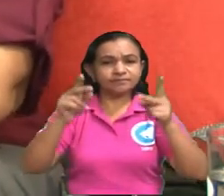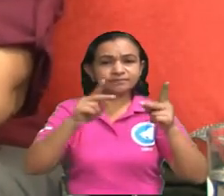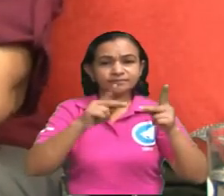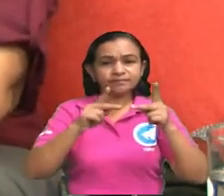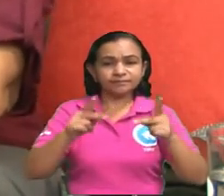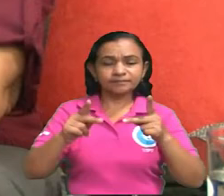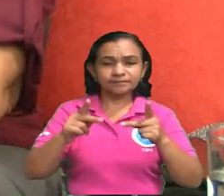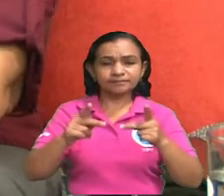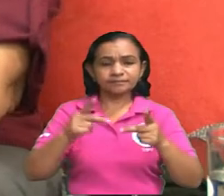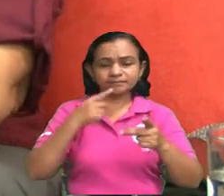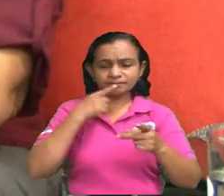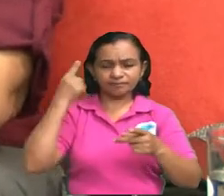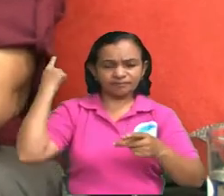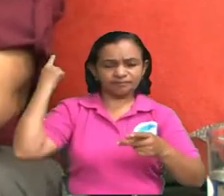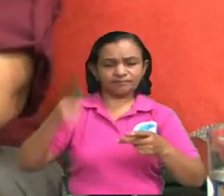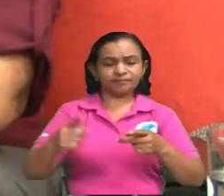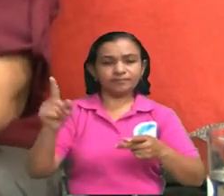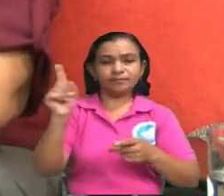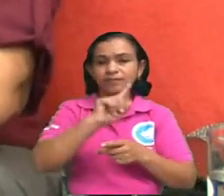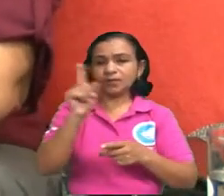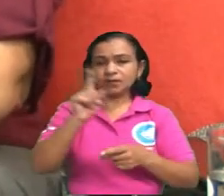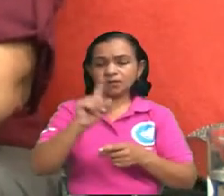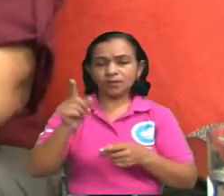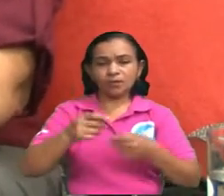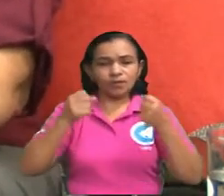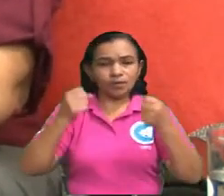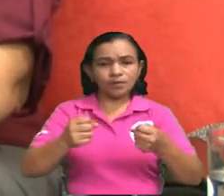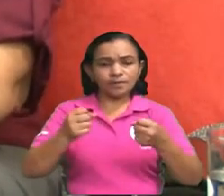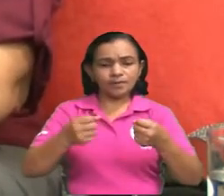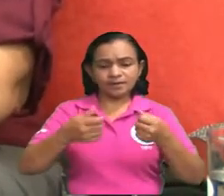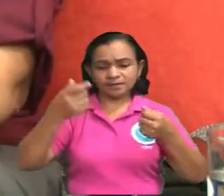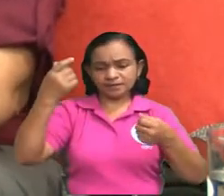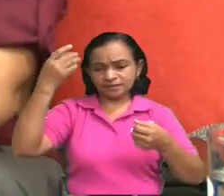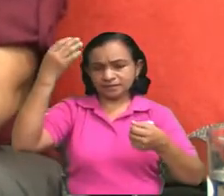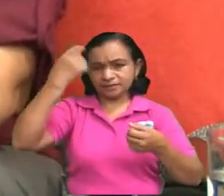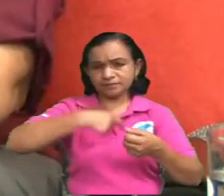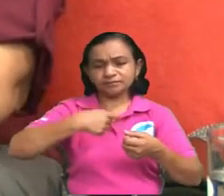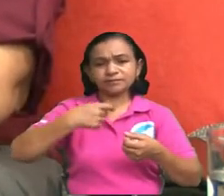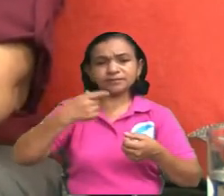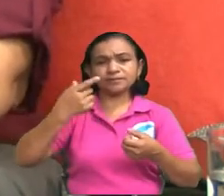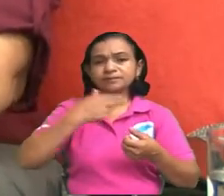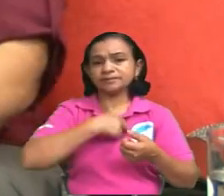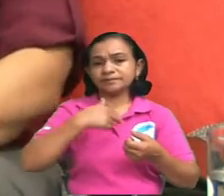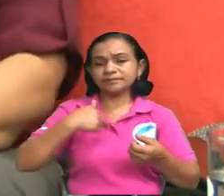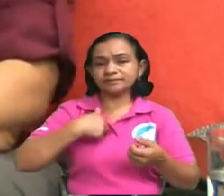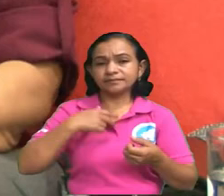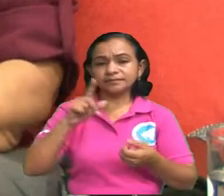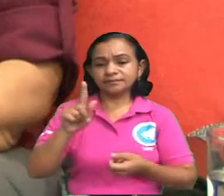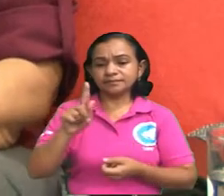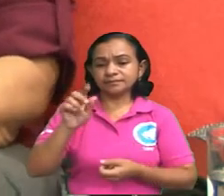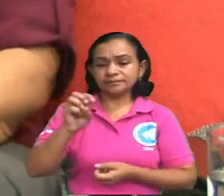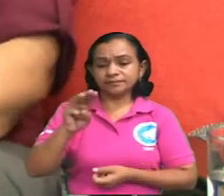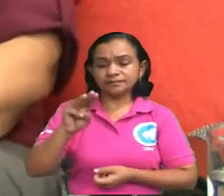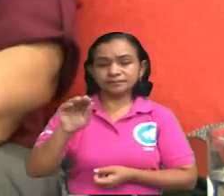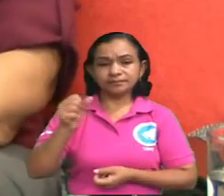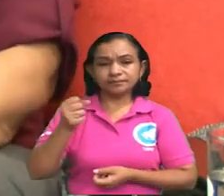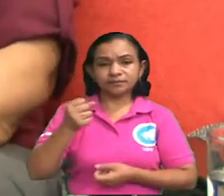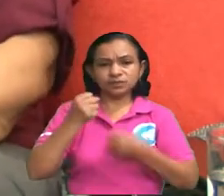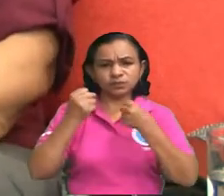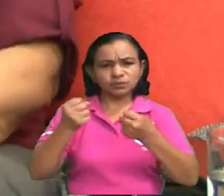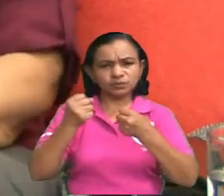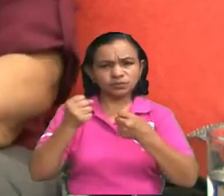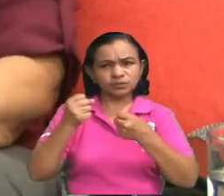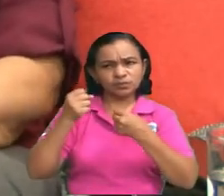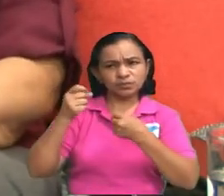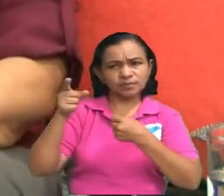como autoritario, pero no. Él era firme, pero muchos enfocaron un comandante Tomás Borges duro, ¿no? Pero